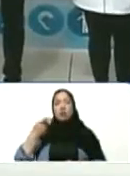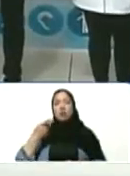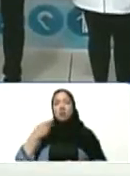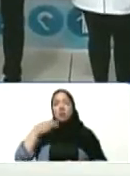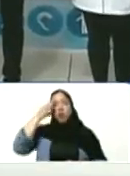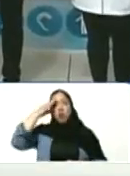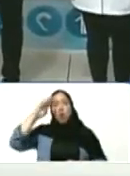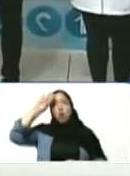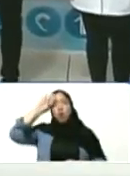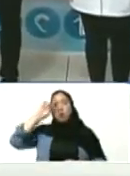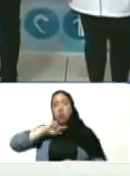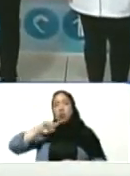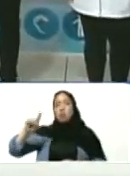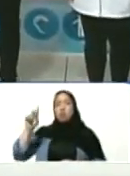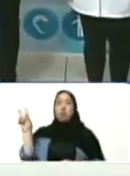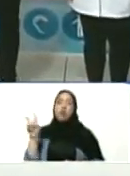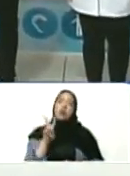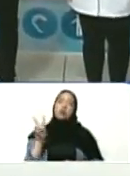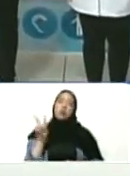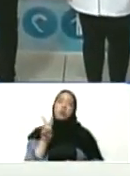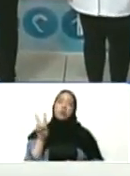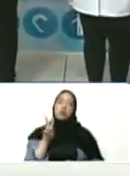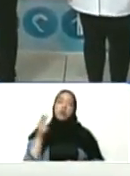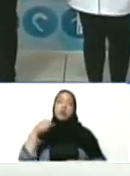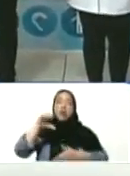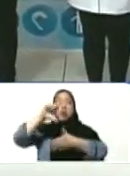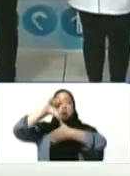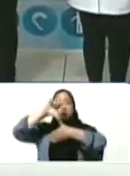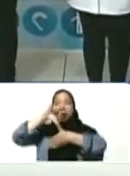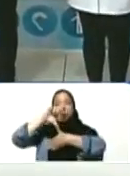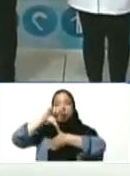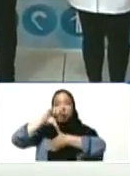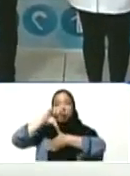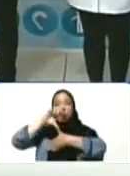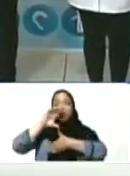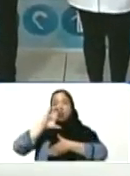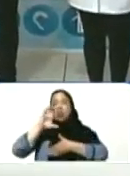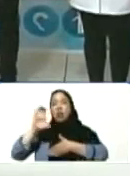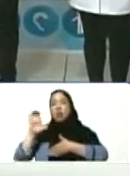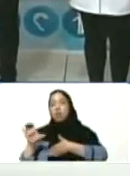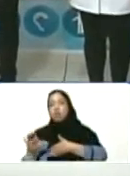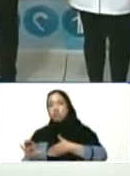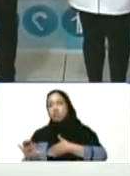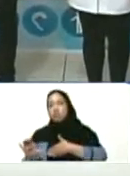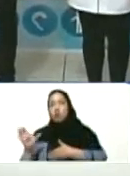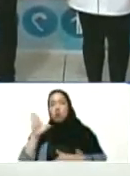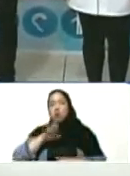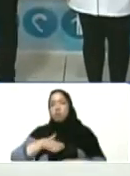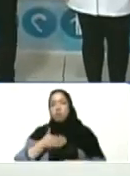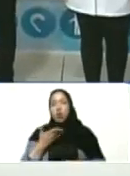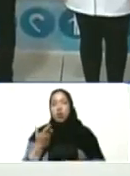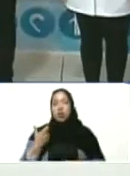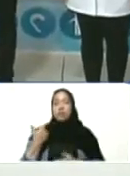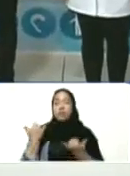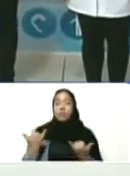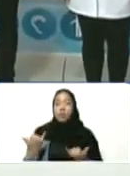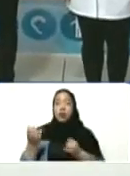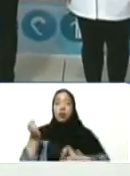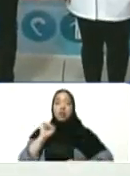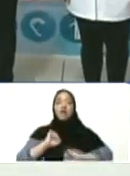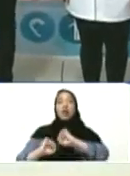Cuba, ni con Venezuela, ni con América Latina y el Caribe. Aquí estamos de pie,